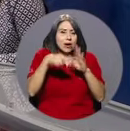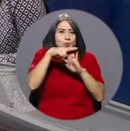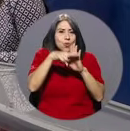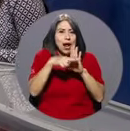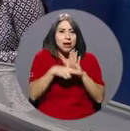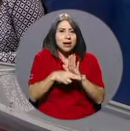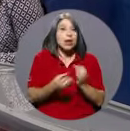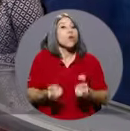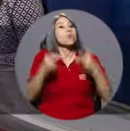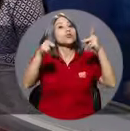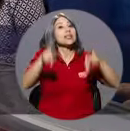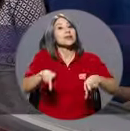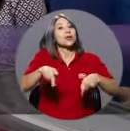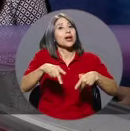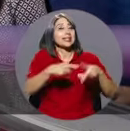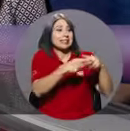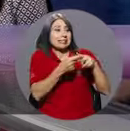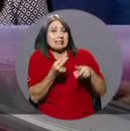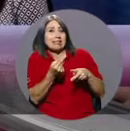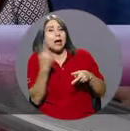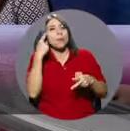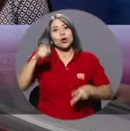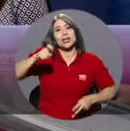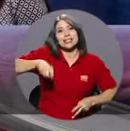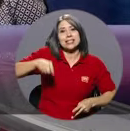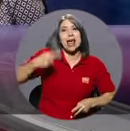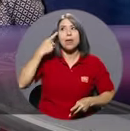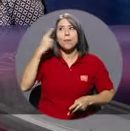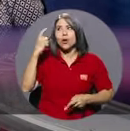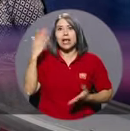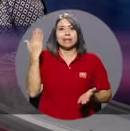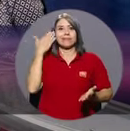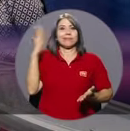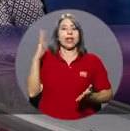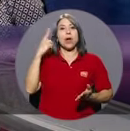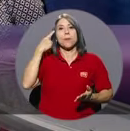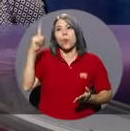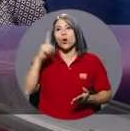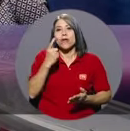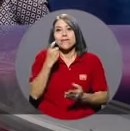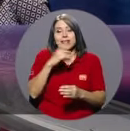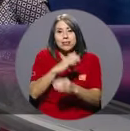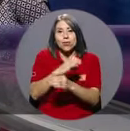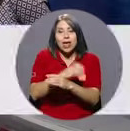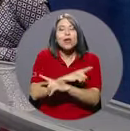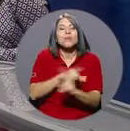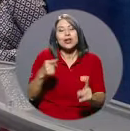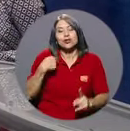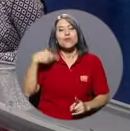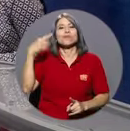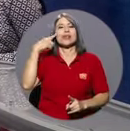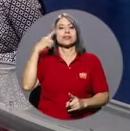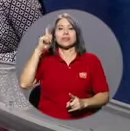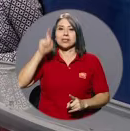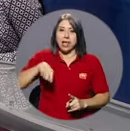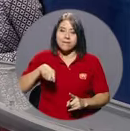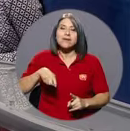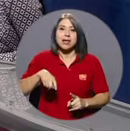muchas personas lo hacen por necesidad, por desconocimiento, negligencia, pero yo concuerdo en que sí habría que